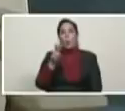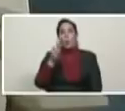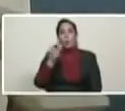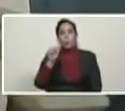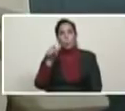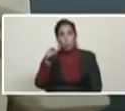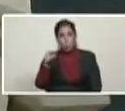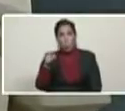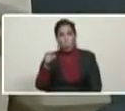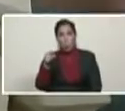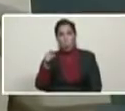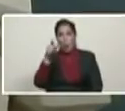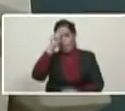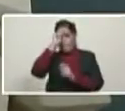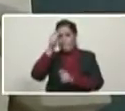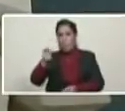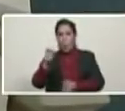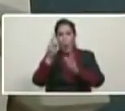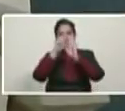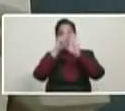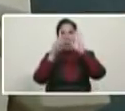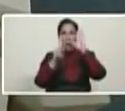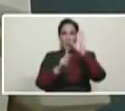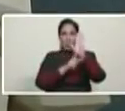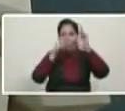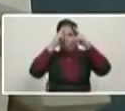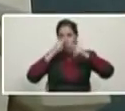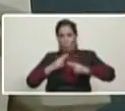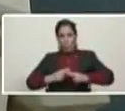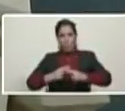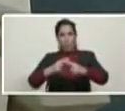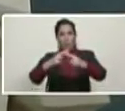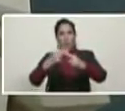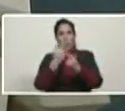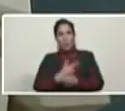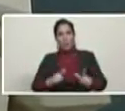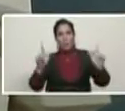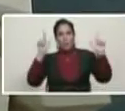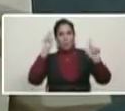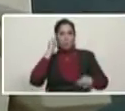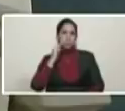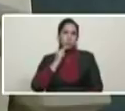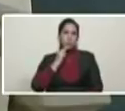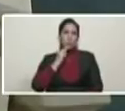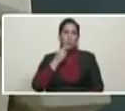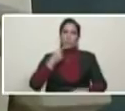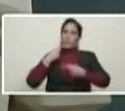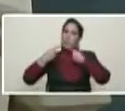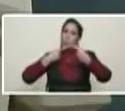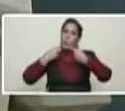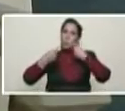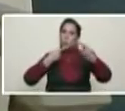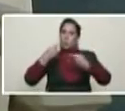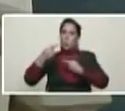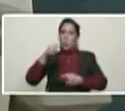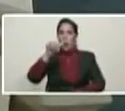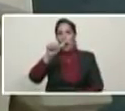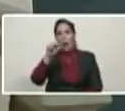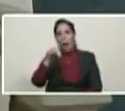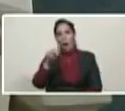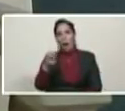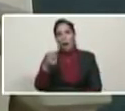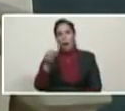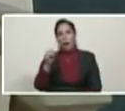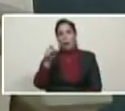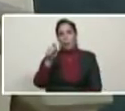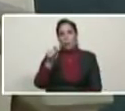de un monumento, un parque en homenaje al libertador Simón Bolívar y al discurso de Angostura. Aquí